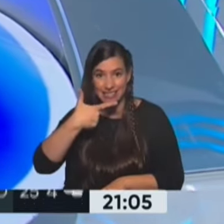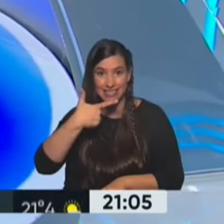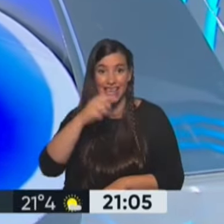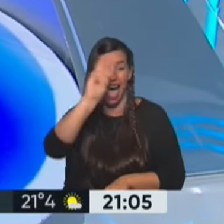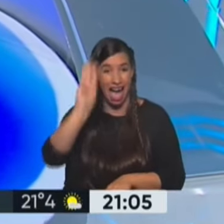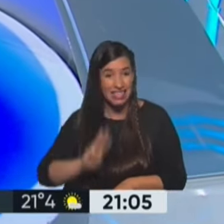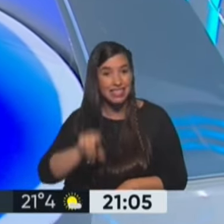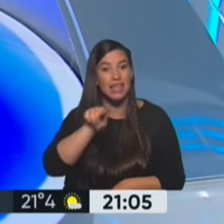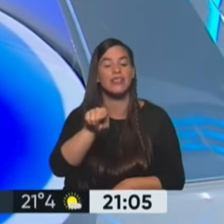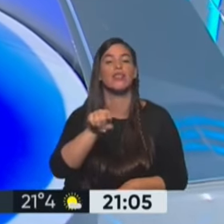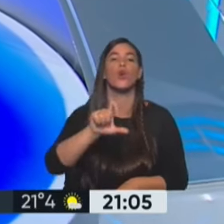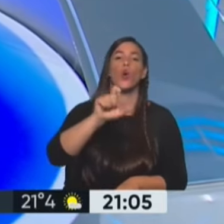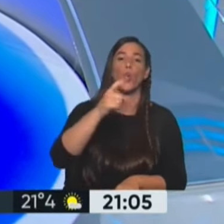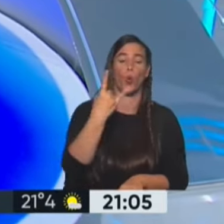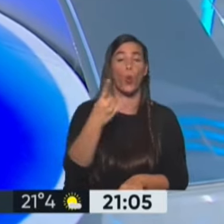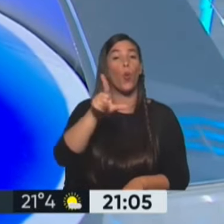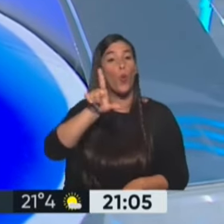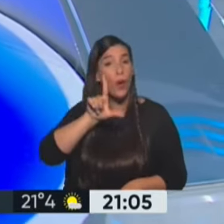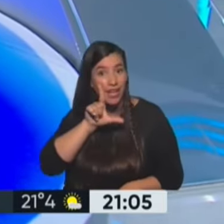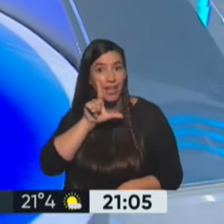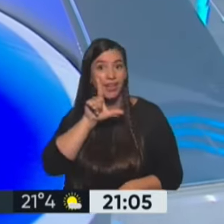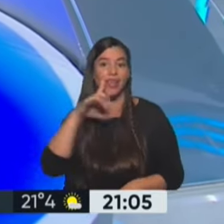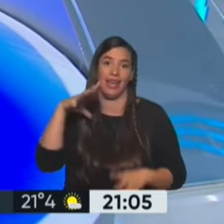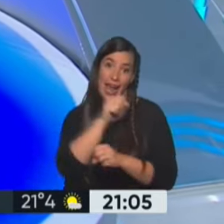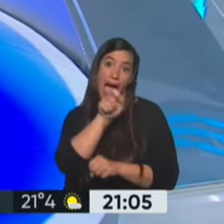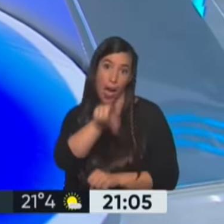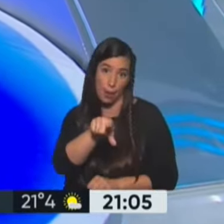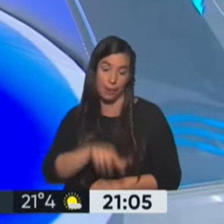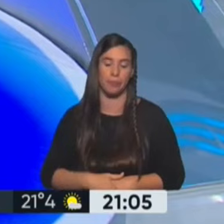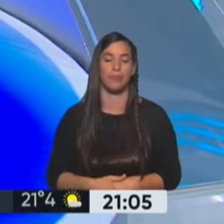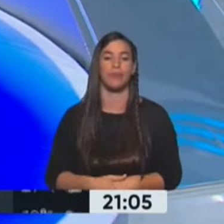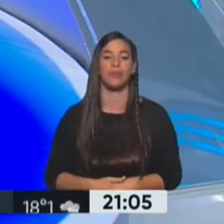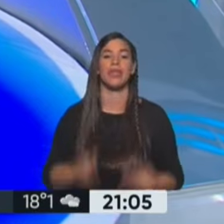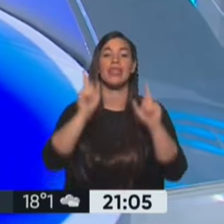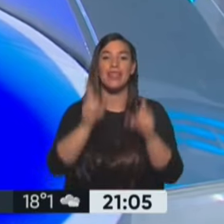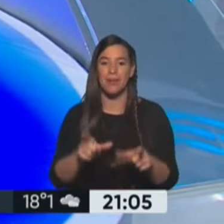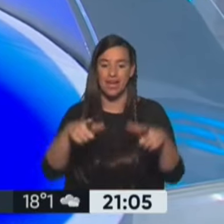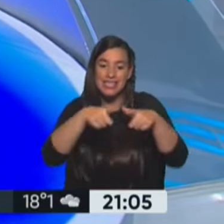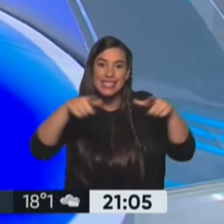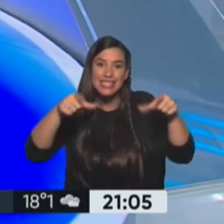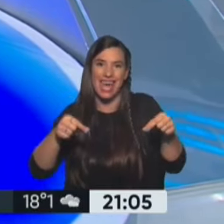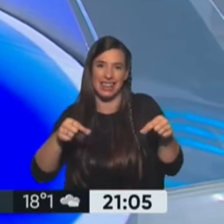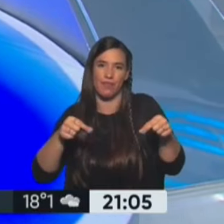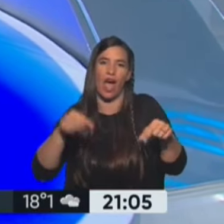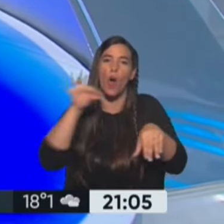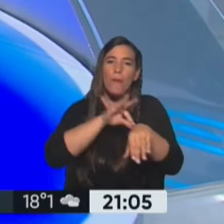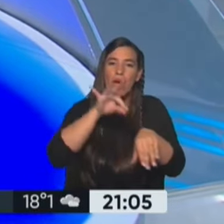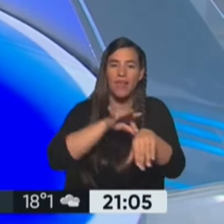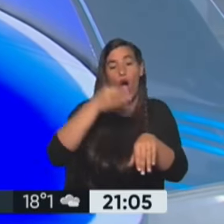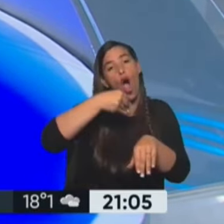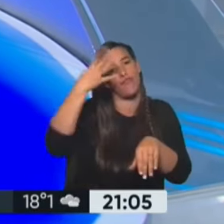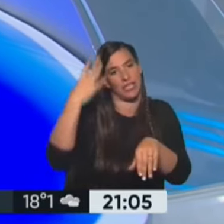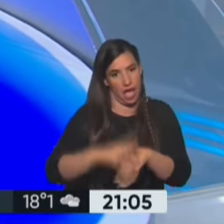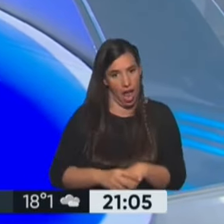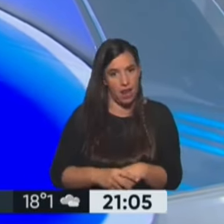clave de la seguridad social. Uh-huh. Sí. Hay que tramitar el certificado médico oficial, que es, sí, el CMO,